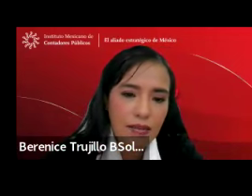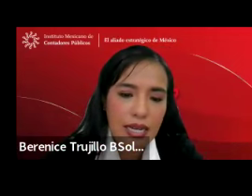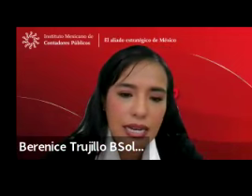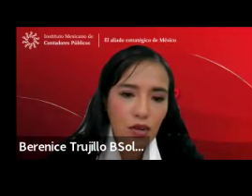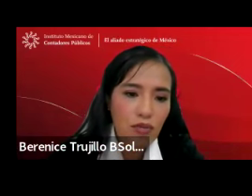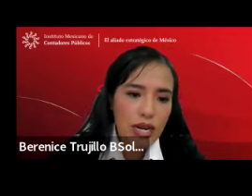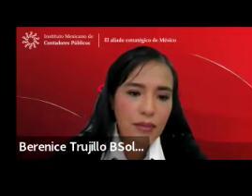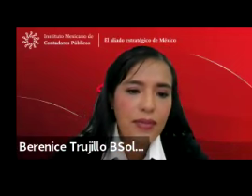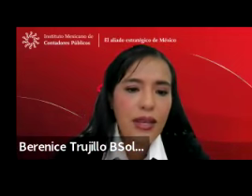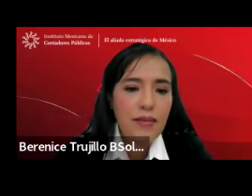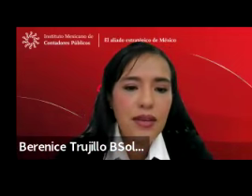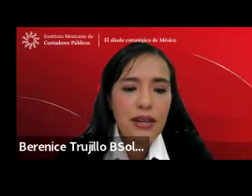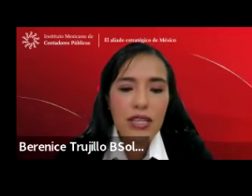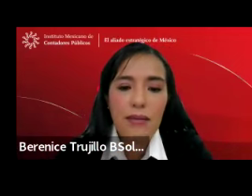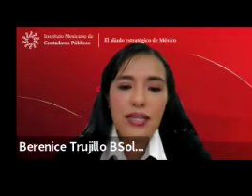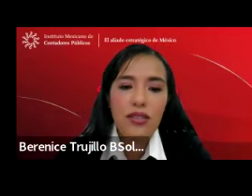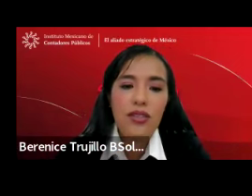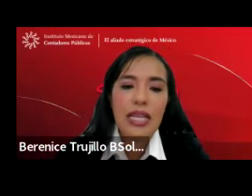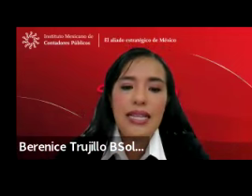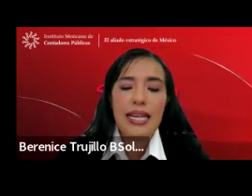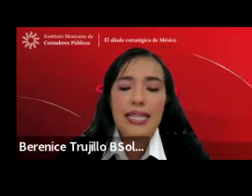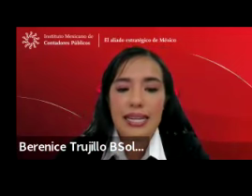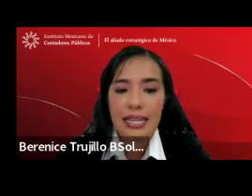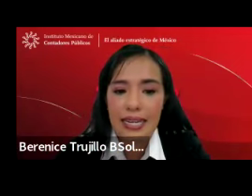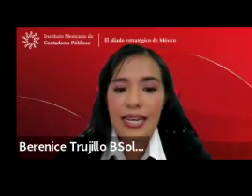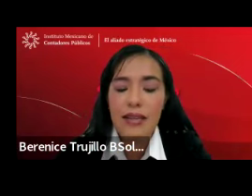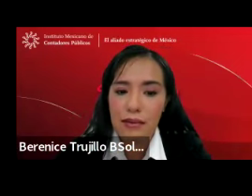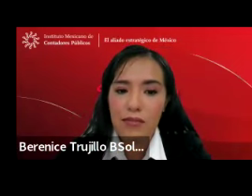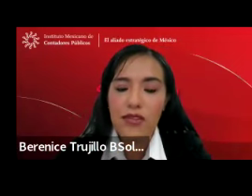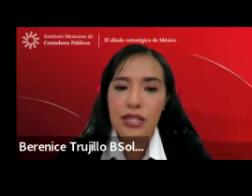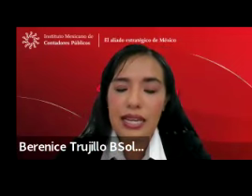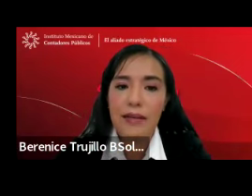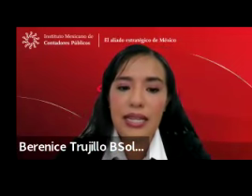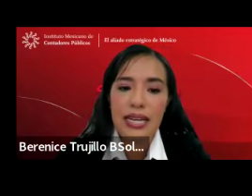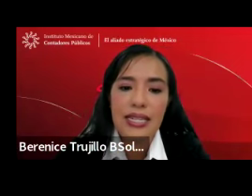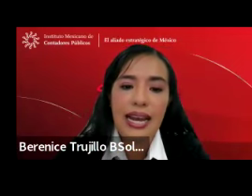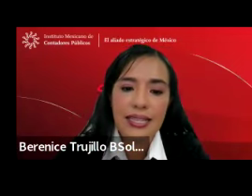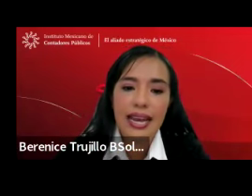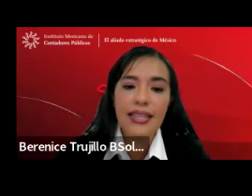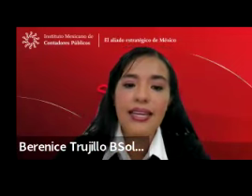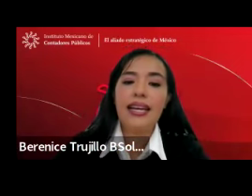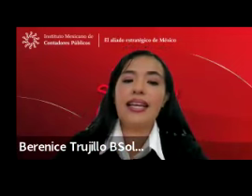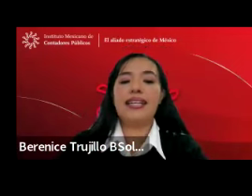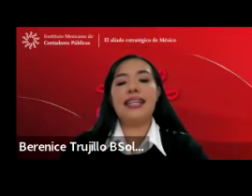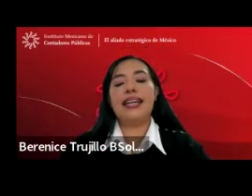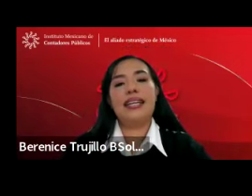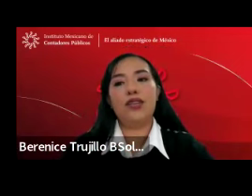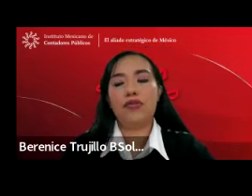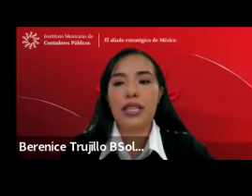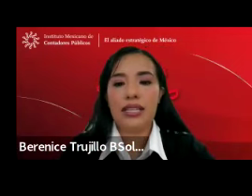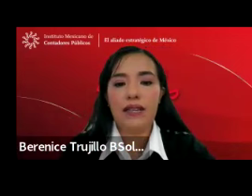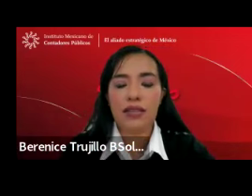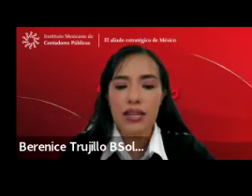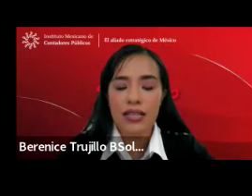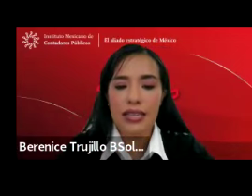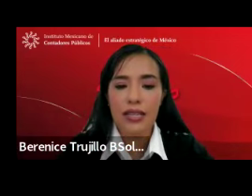Ok, nos quedamos en el acumulado. Envío de los avisos ante la Secretaría, ya vimos que hay que mandarse al SAT. La Secretaría,